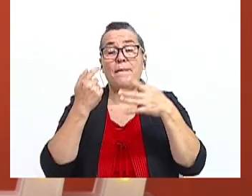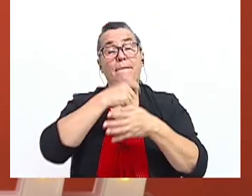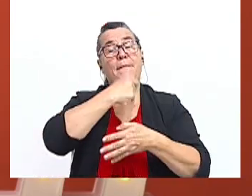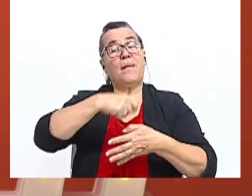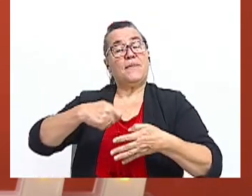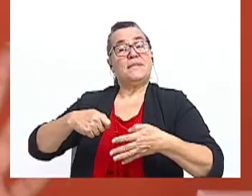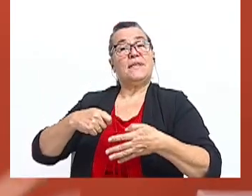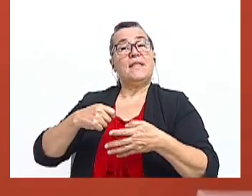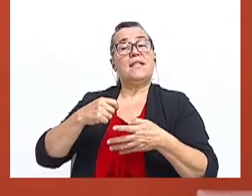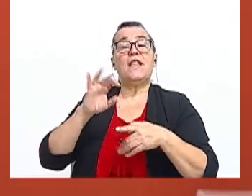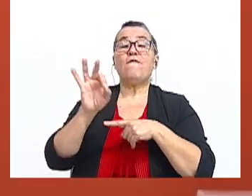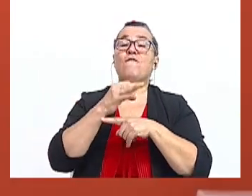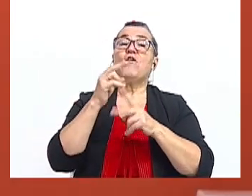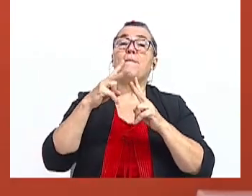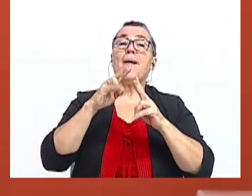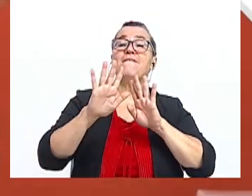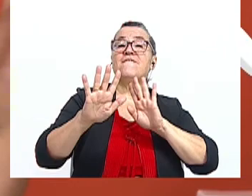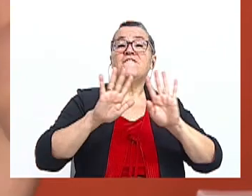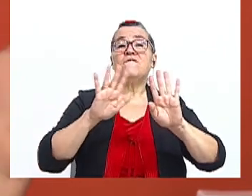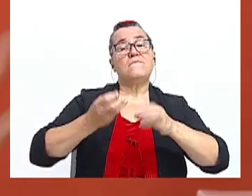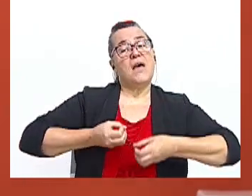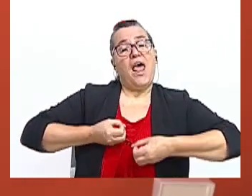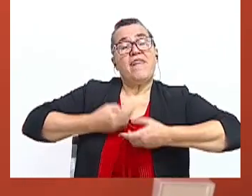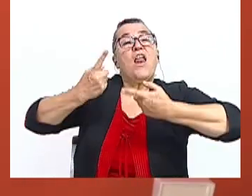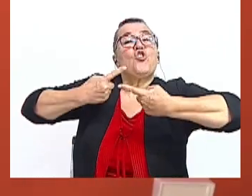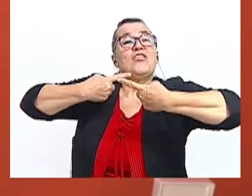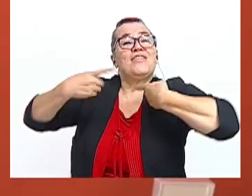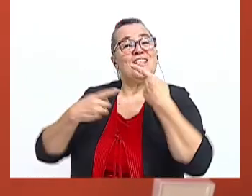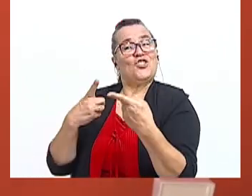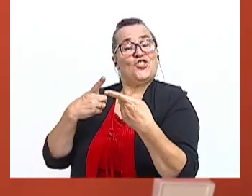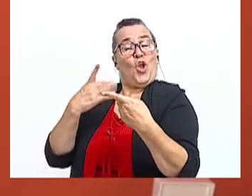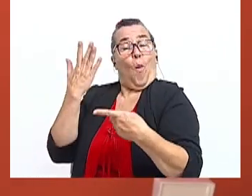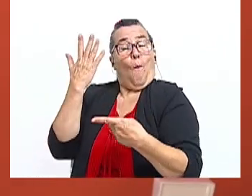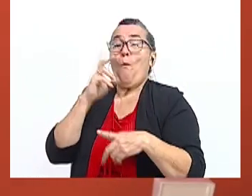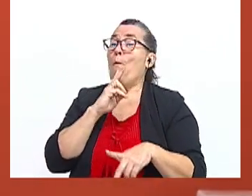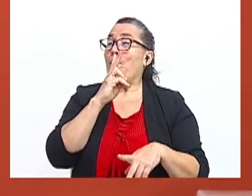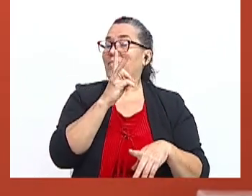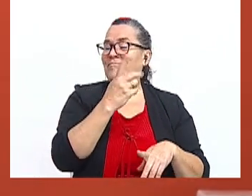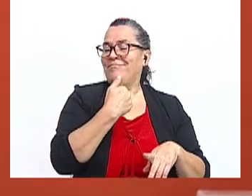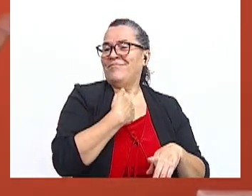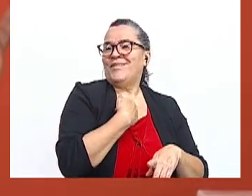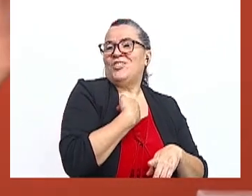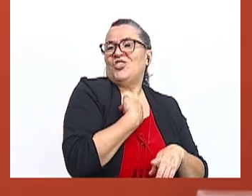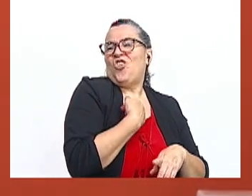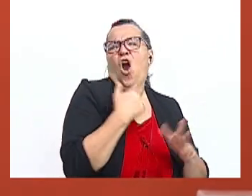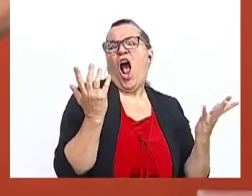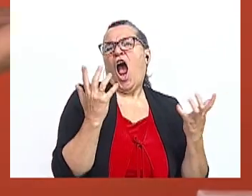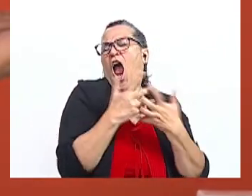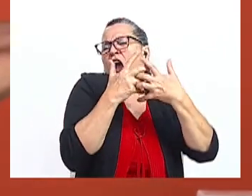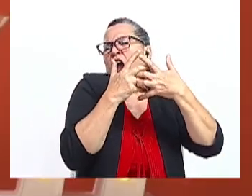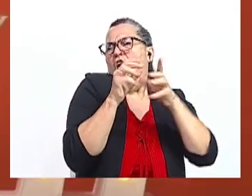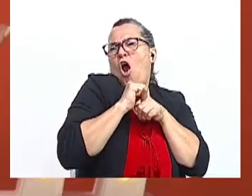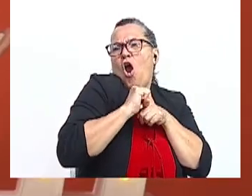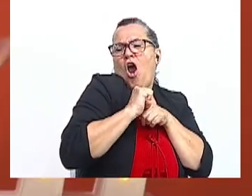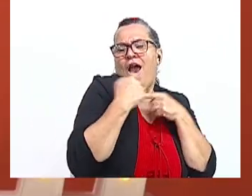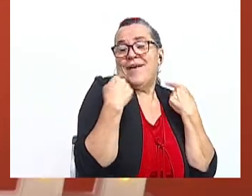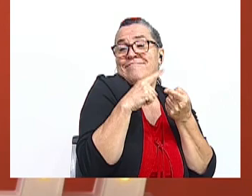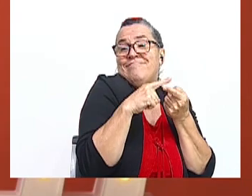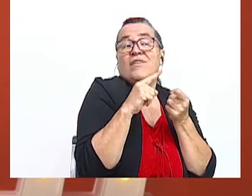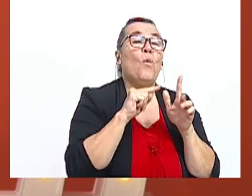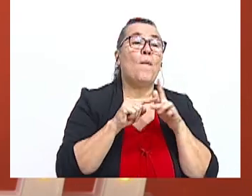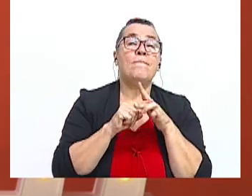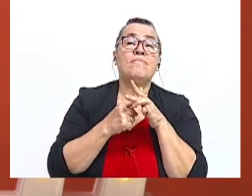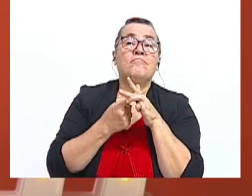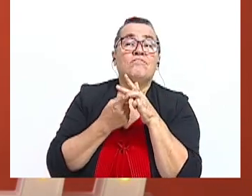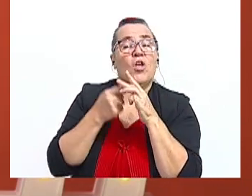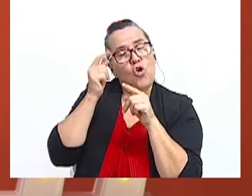forma virtual para poder dar todo un discurso. Porque la verdad es que yo estoy afinadísima con mi español y voy a convencer a